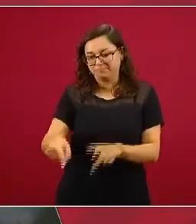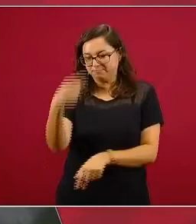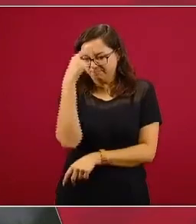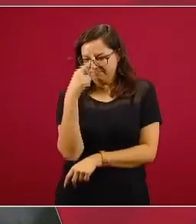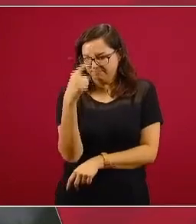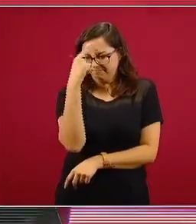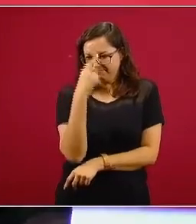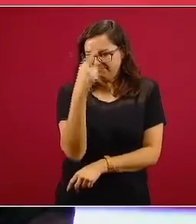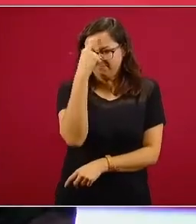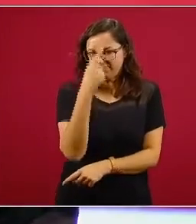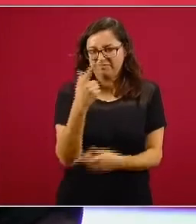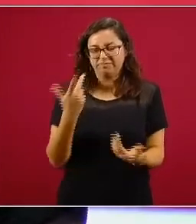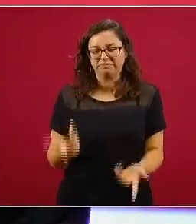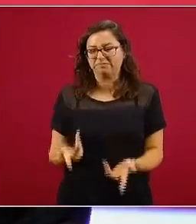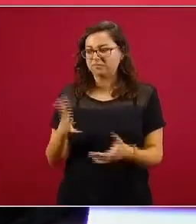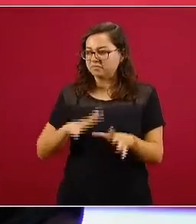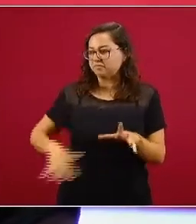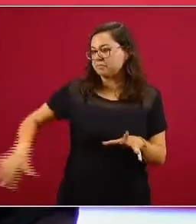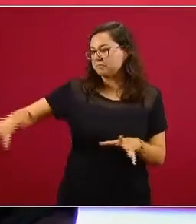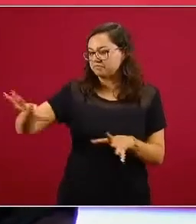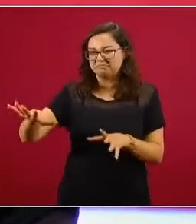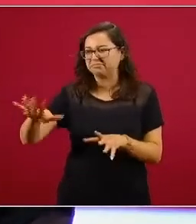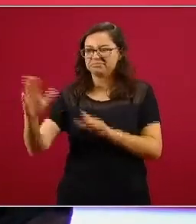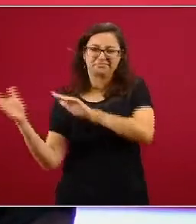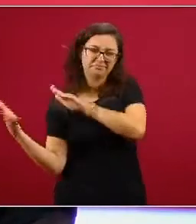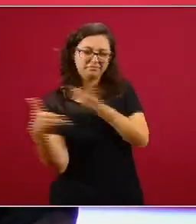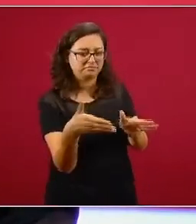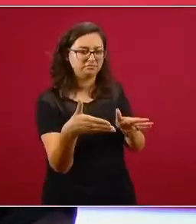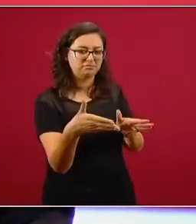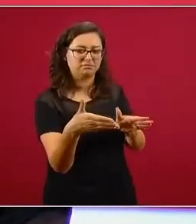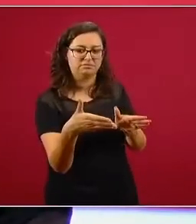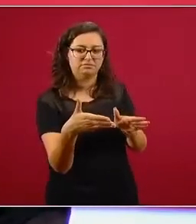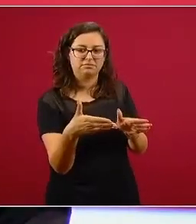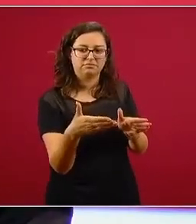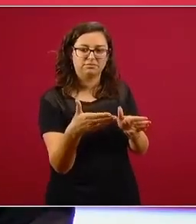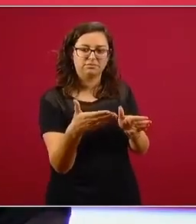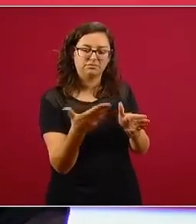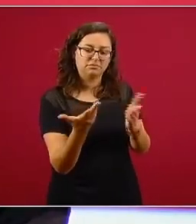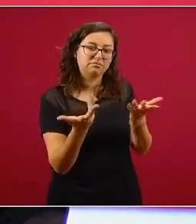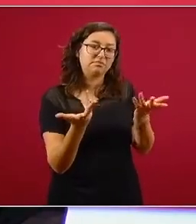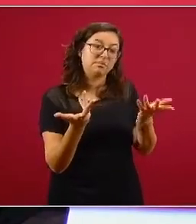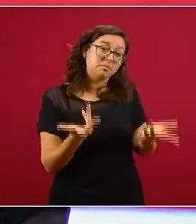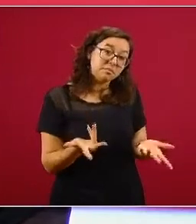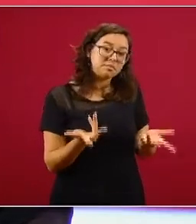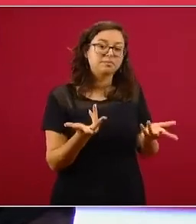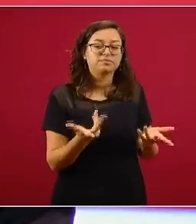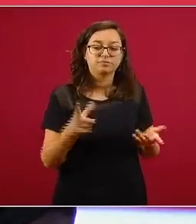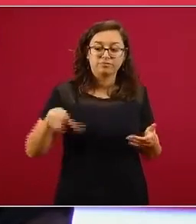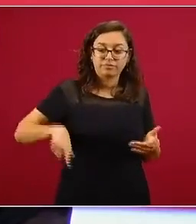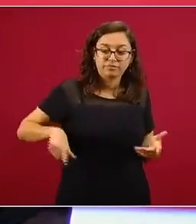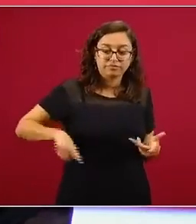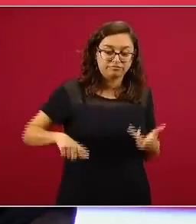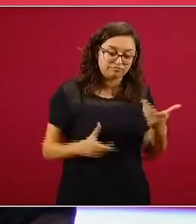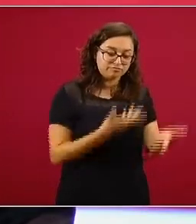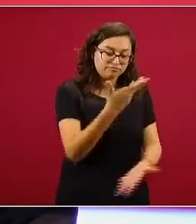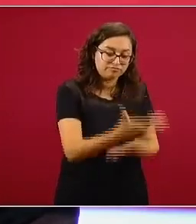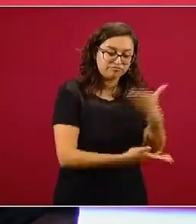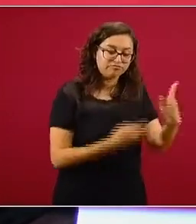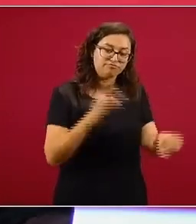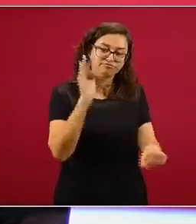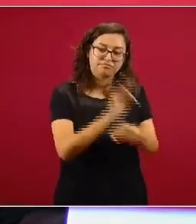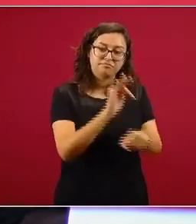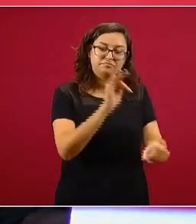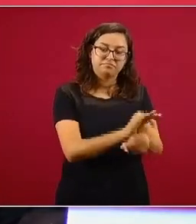de bienestar y se priorizó la idea de tener un gobierno que